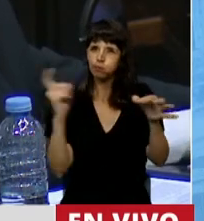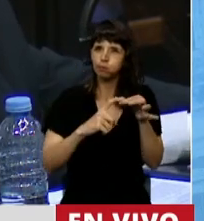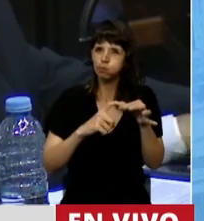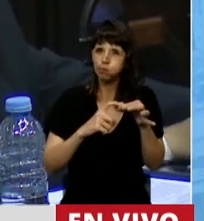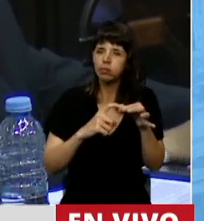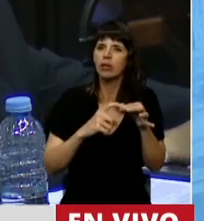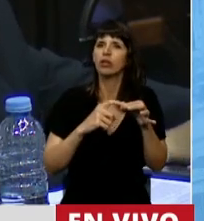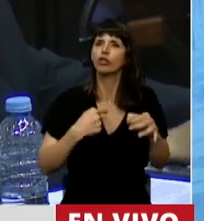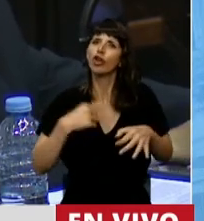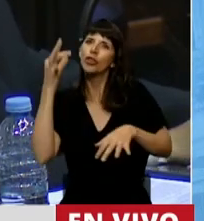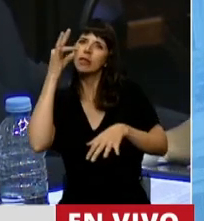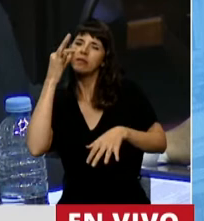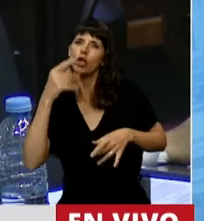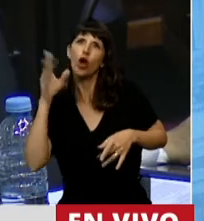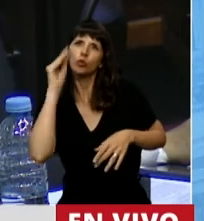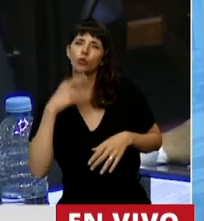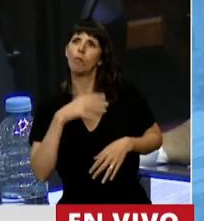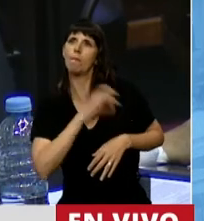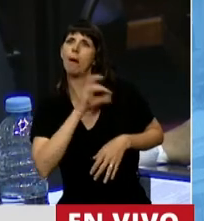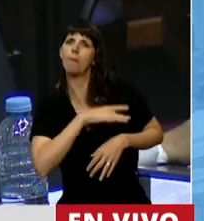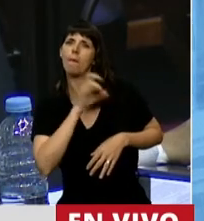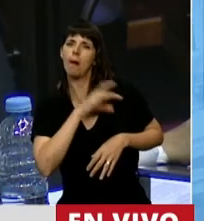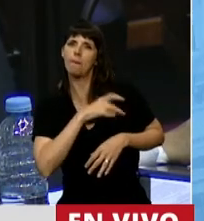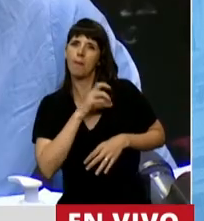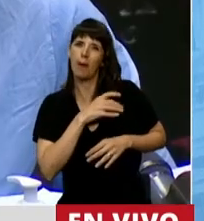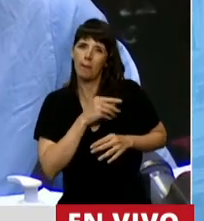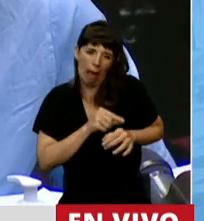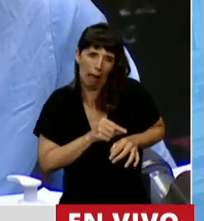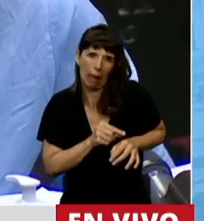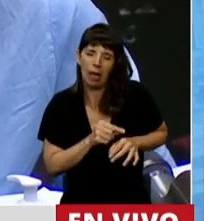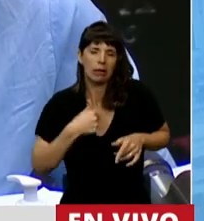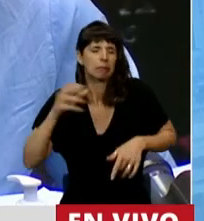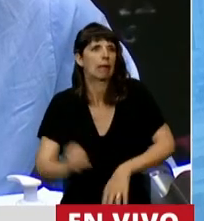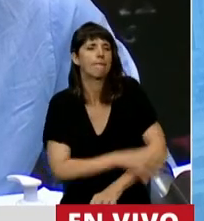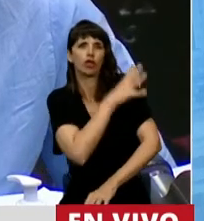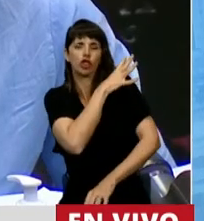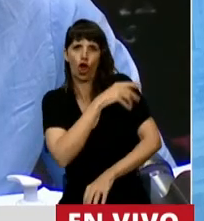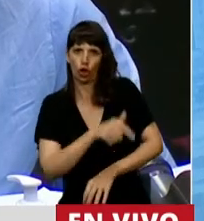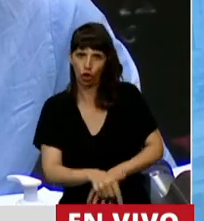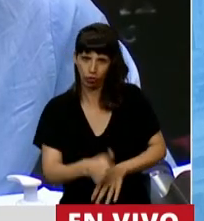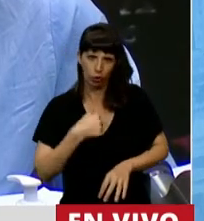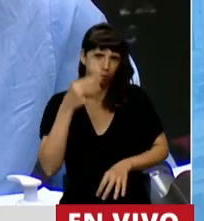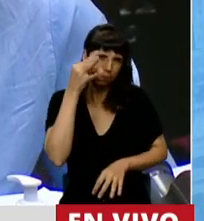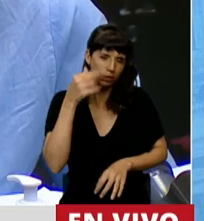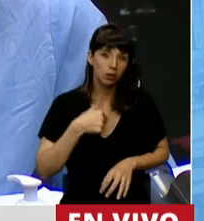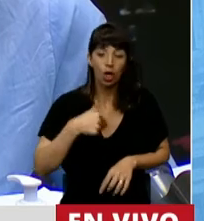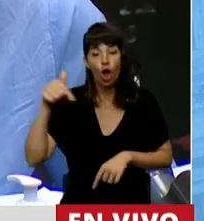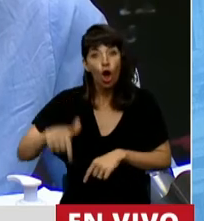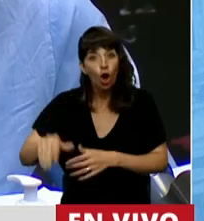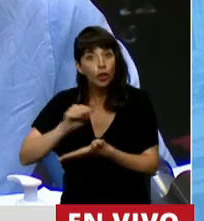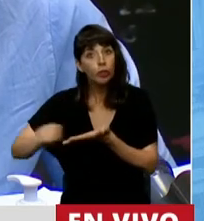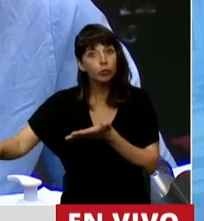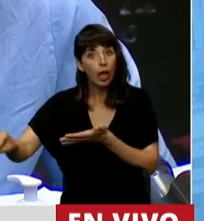dudas, una de las emociones más grandes que tuve en mi vida. Y hoy, como diputados, tenemos la